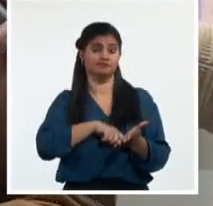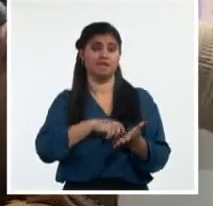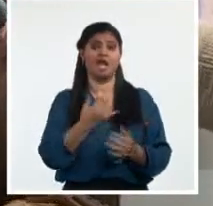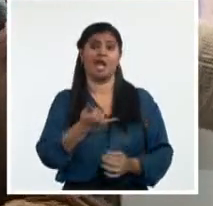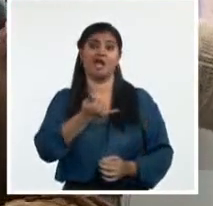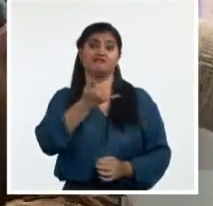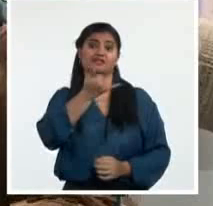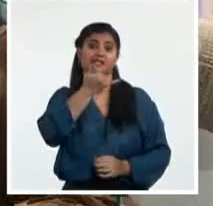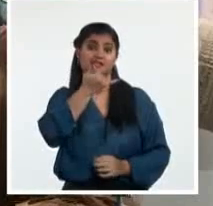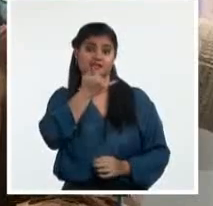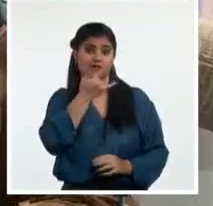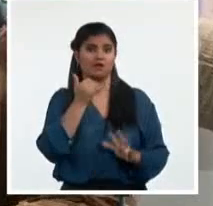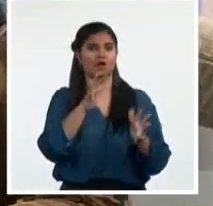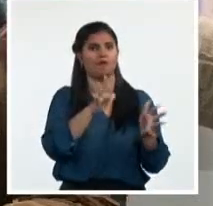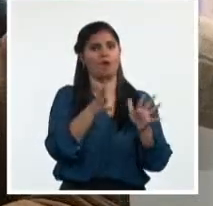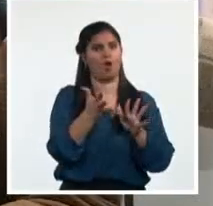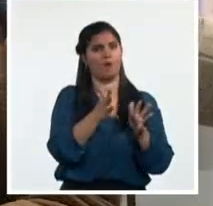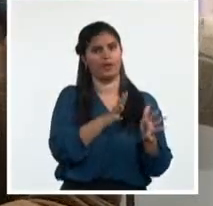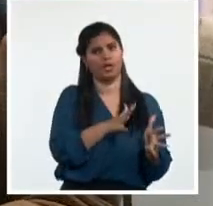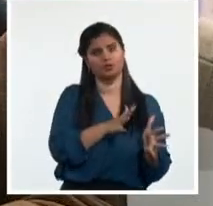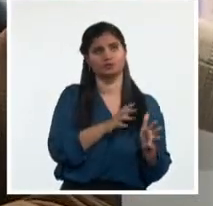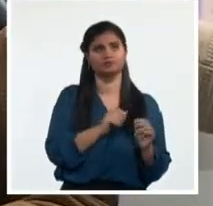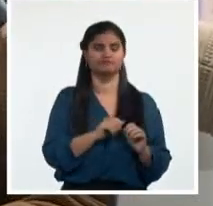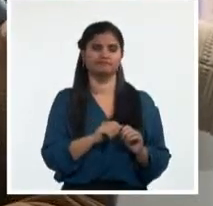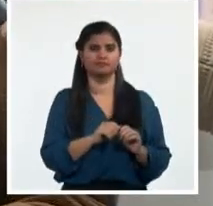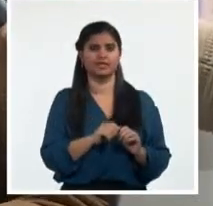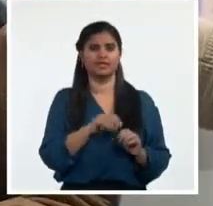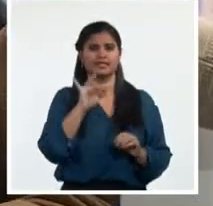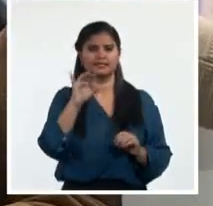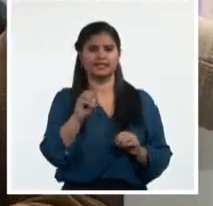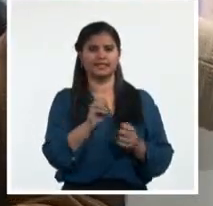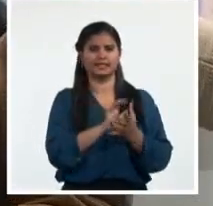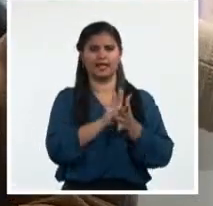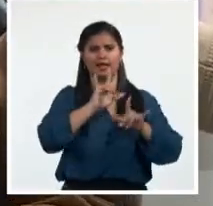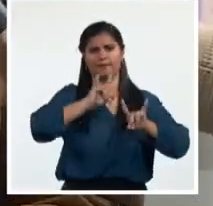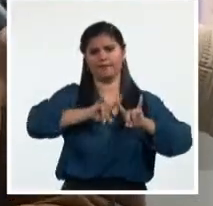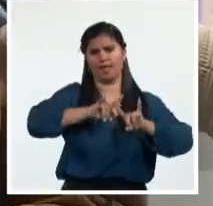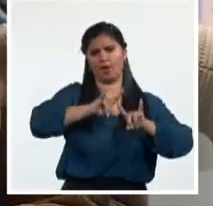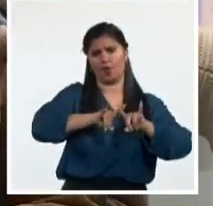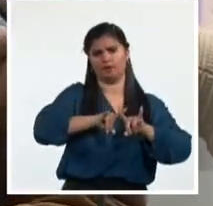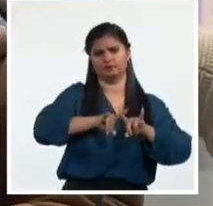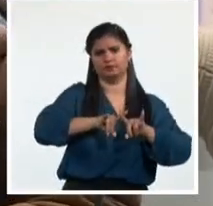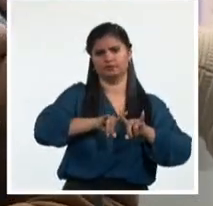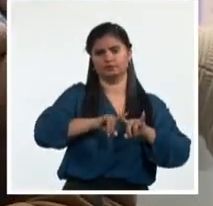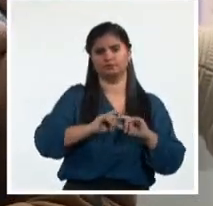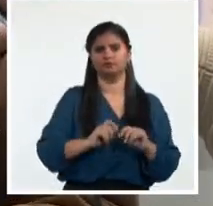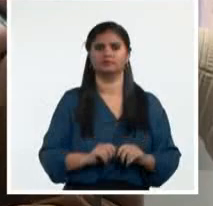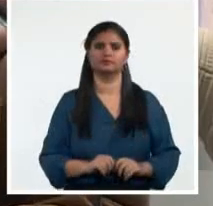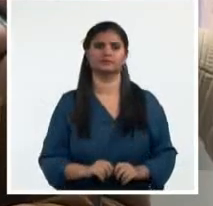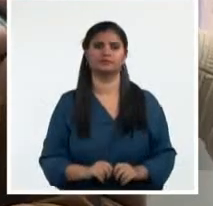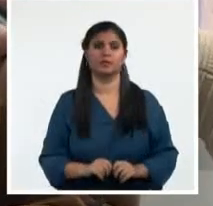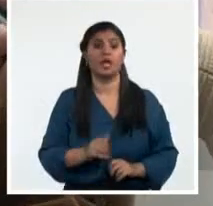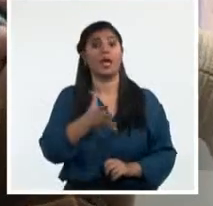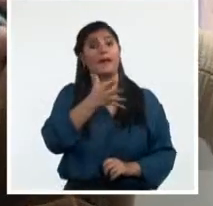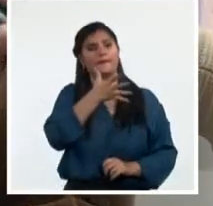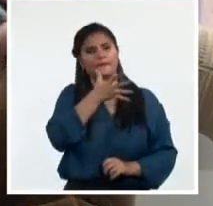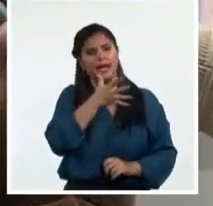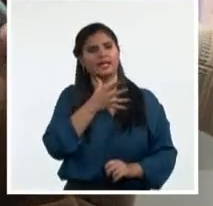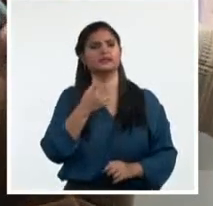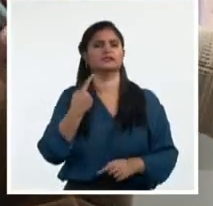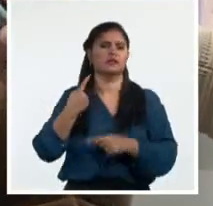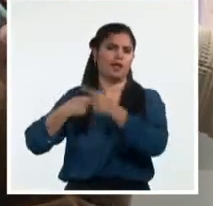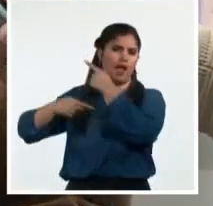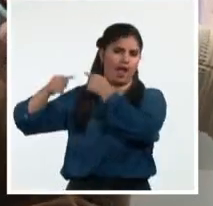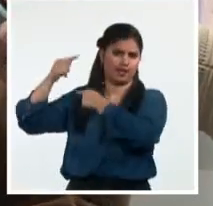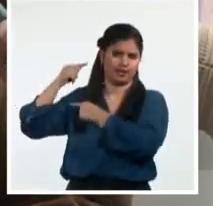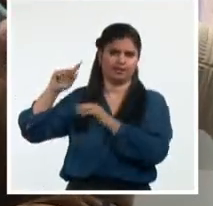afectación aproximadamente en el orden de los 70 megawatts, igual que el día de ayer, la